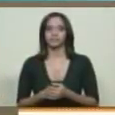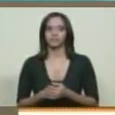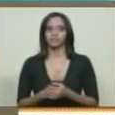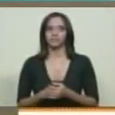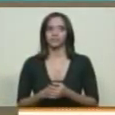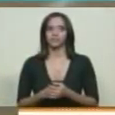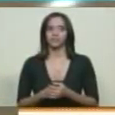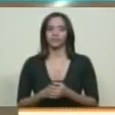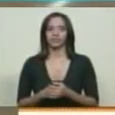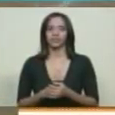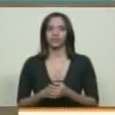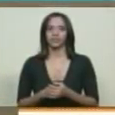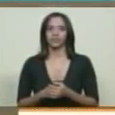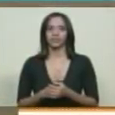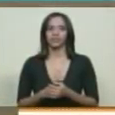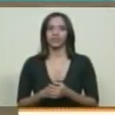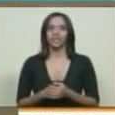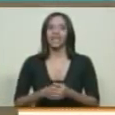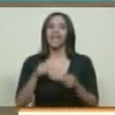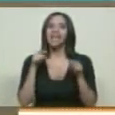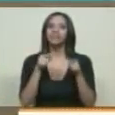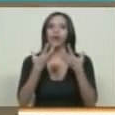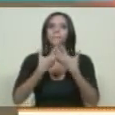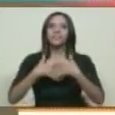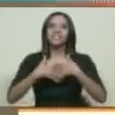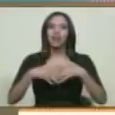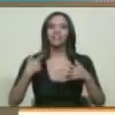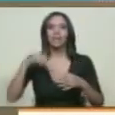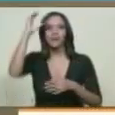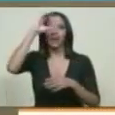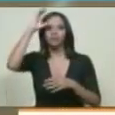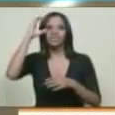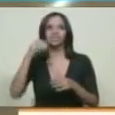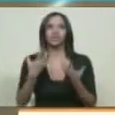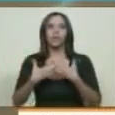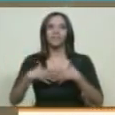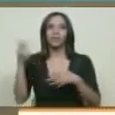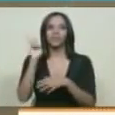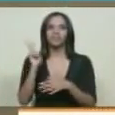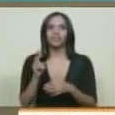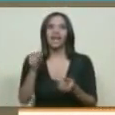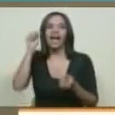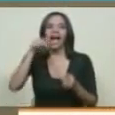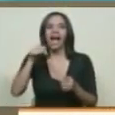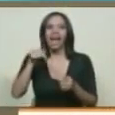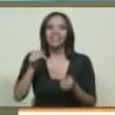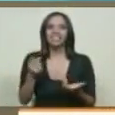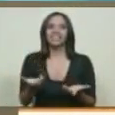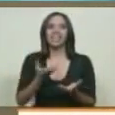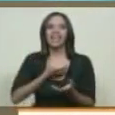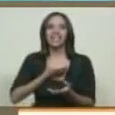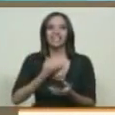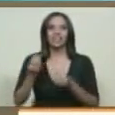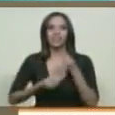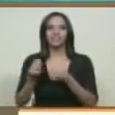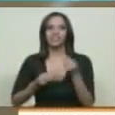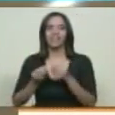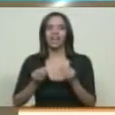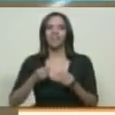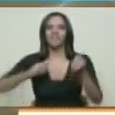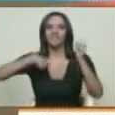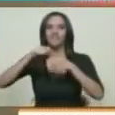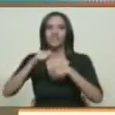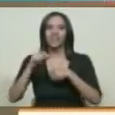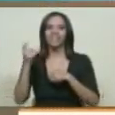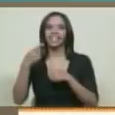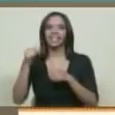Qué problema con el despertador. Esos empresarios tienen más conciencia que los empresarios venezolanos. Aquí en Yaritagua, en la alcaldía no hace nada. Venden el gas en